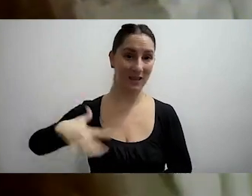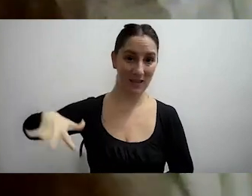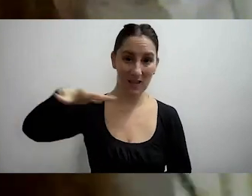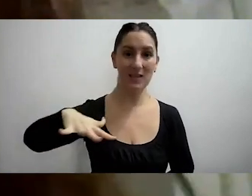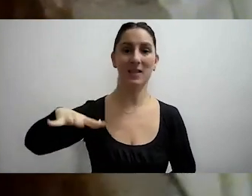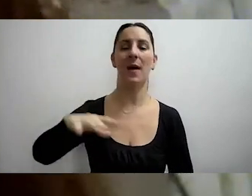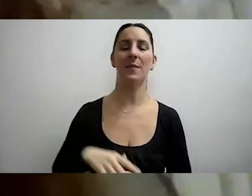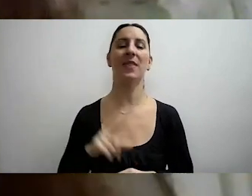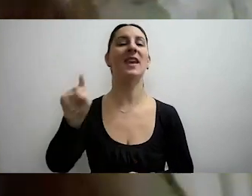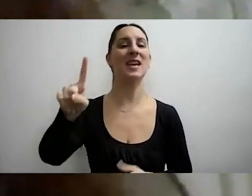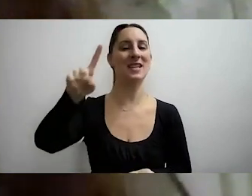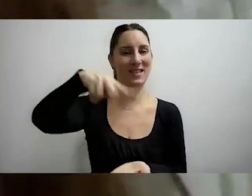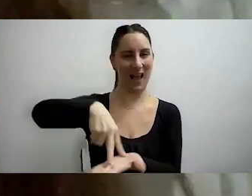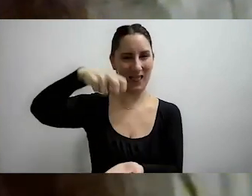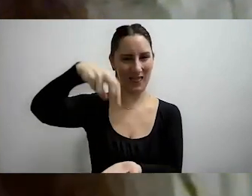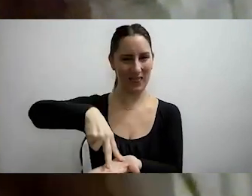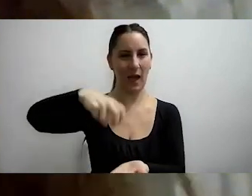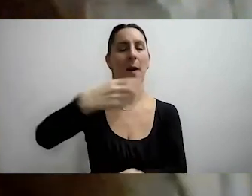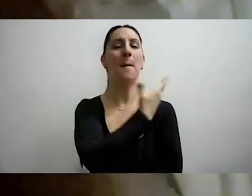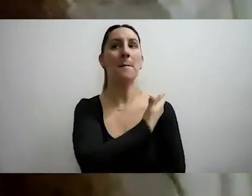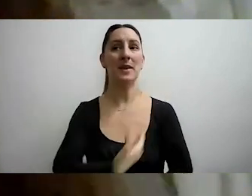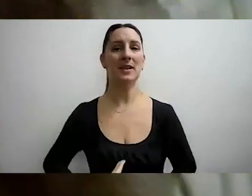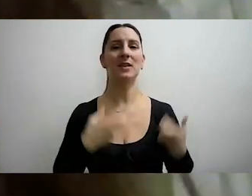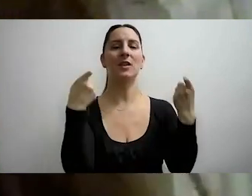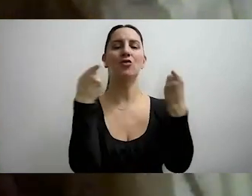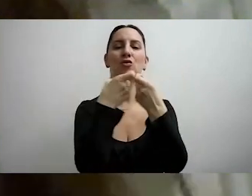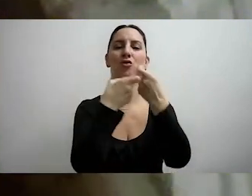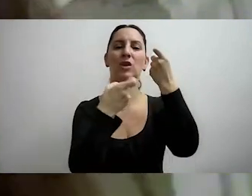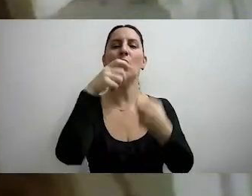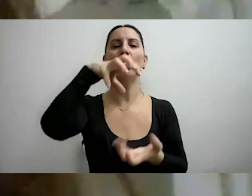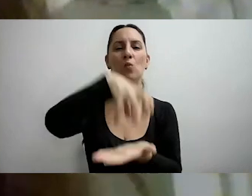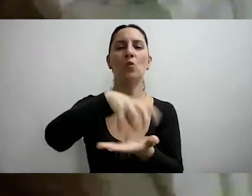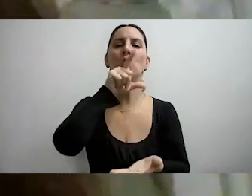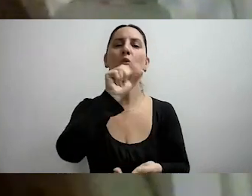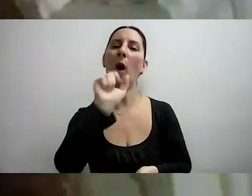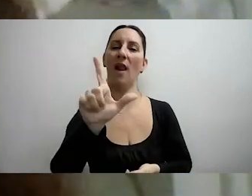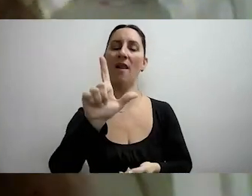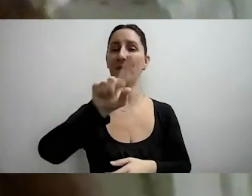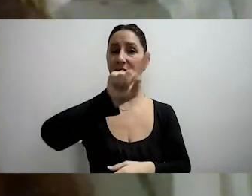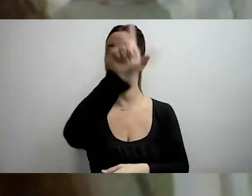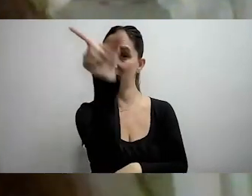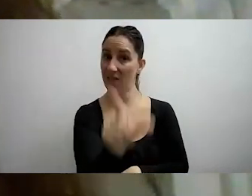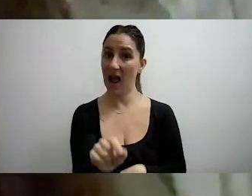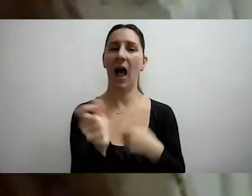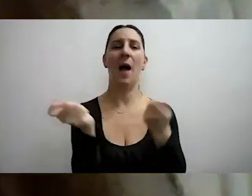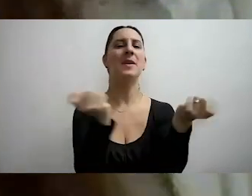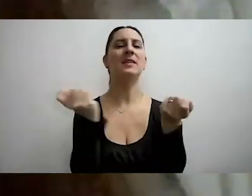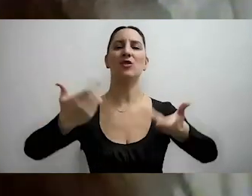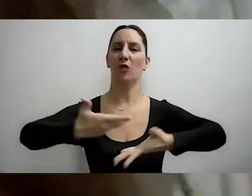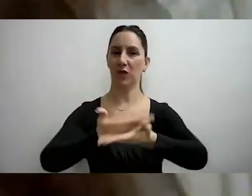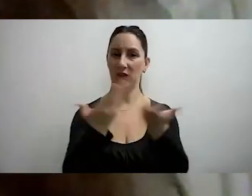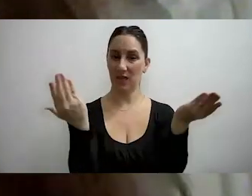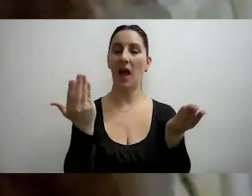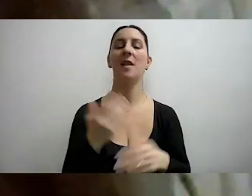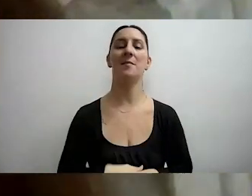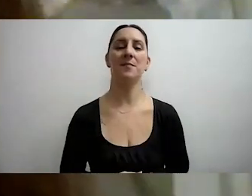Católica de Salta. Presidente de la Asociación Mutual Federal de Empleados de las Administraciones Fiscales Públicas, ANFEAFIP,